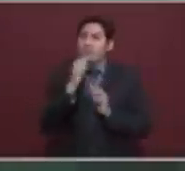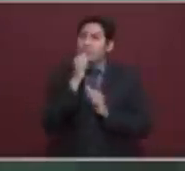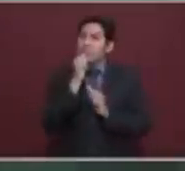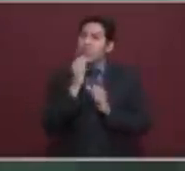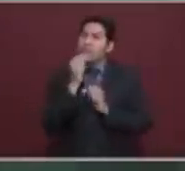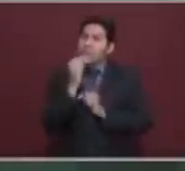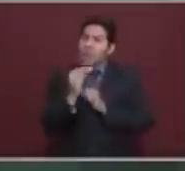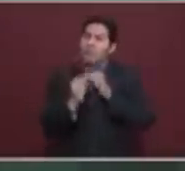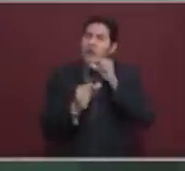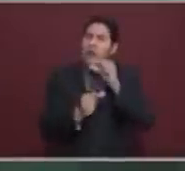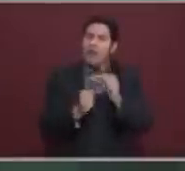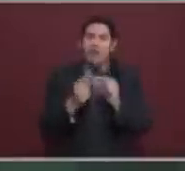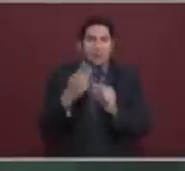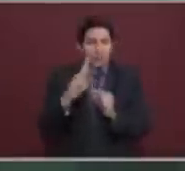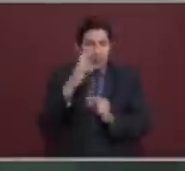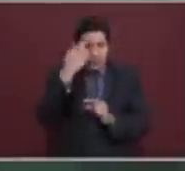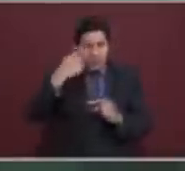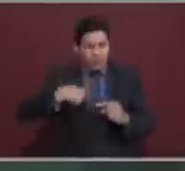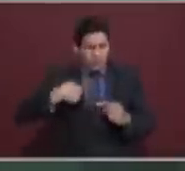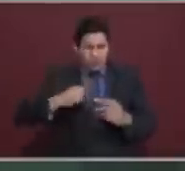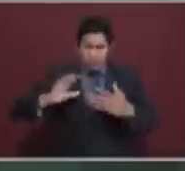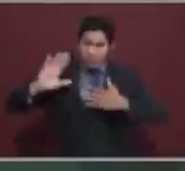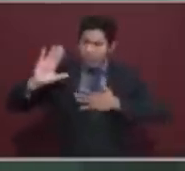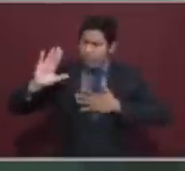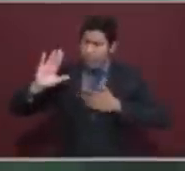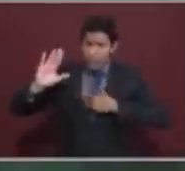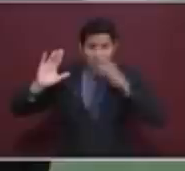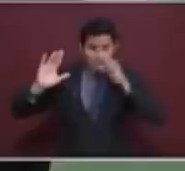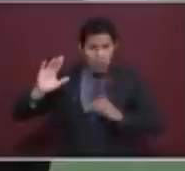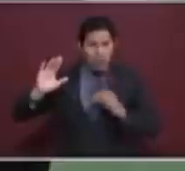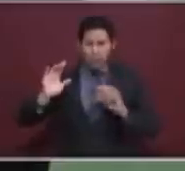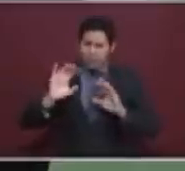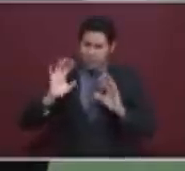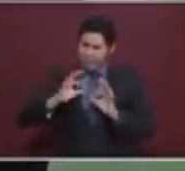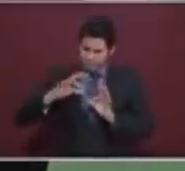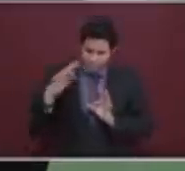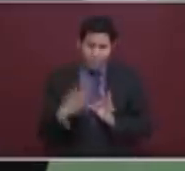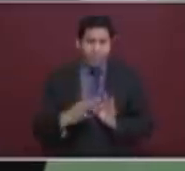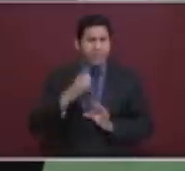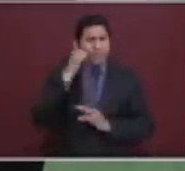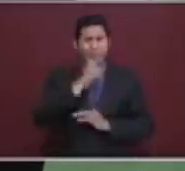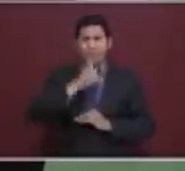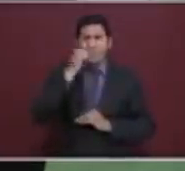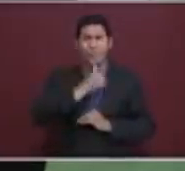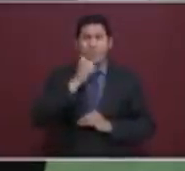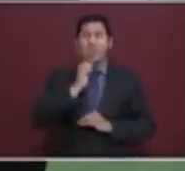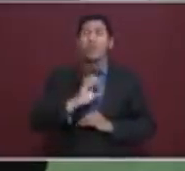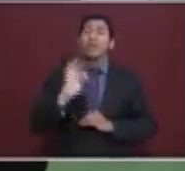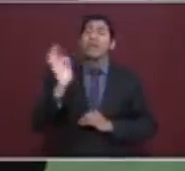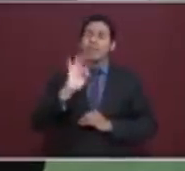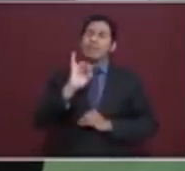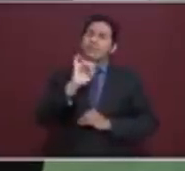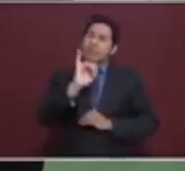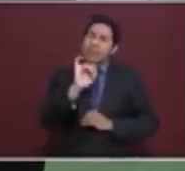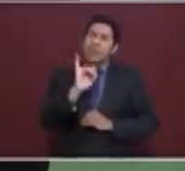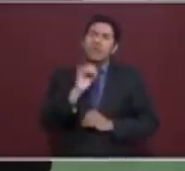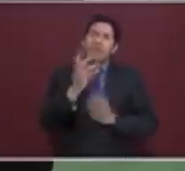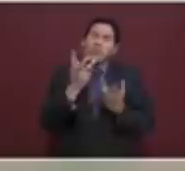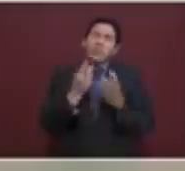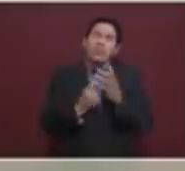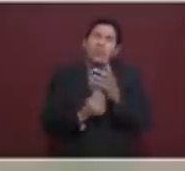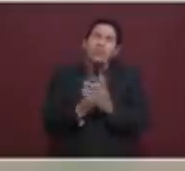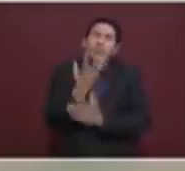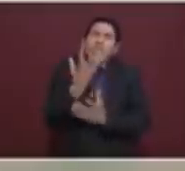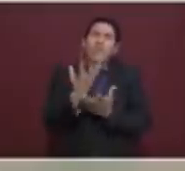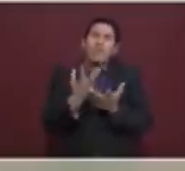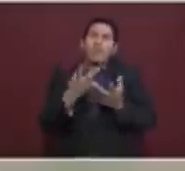palabra y los compromisos se cumplen puede ser que pase tiempo porque es un mecanismo nuevo